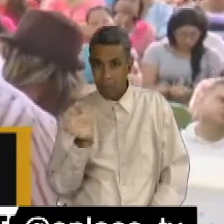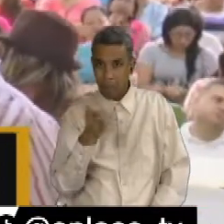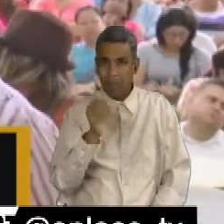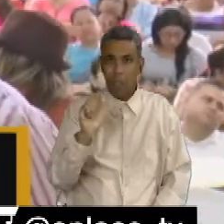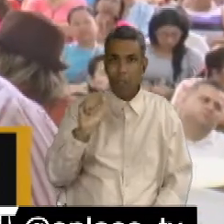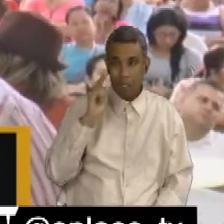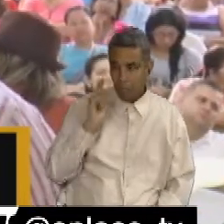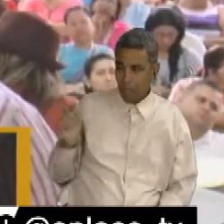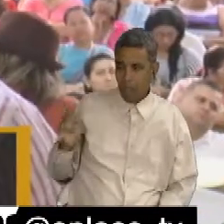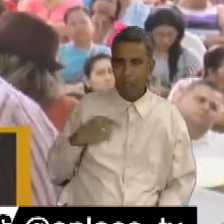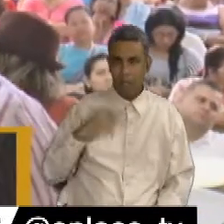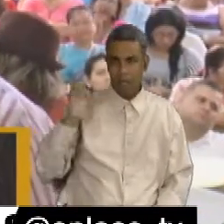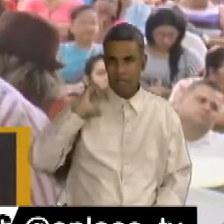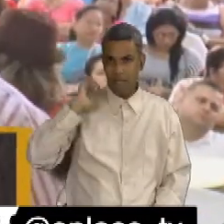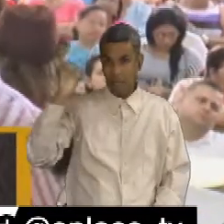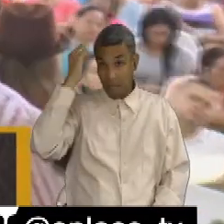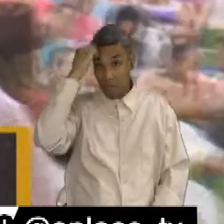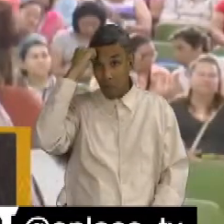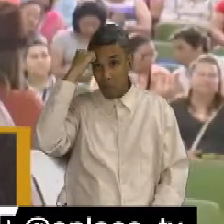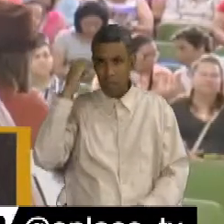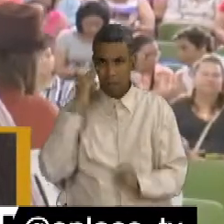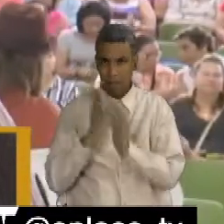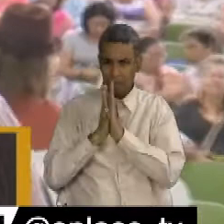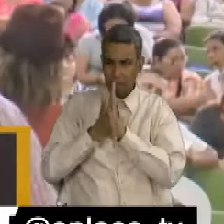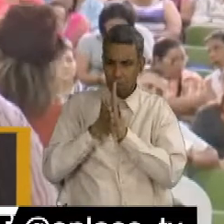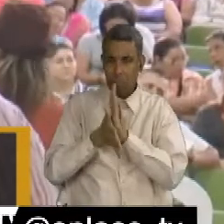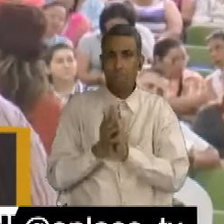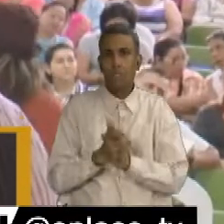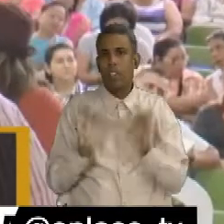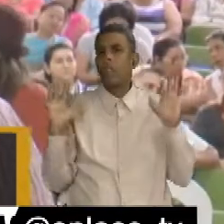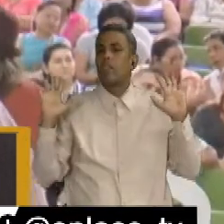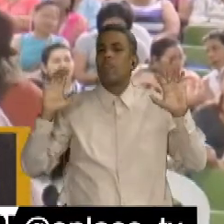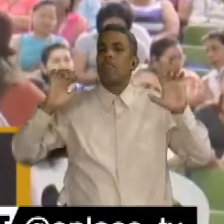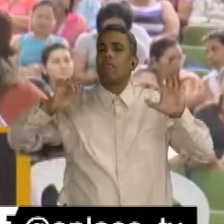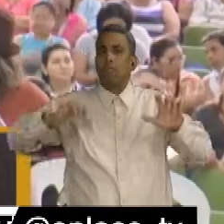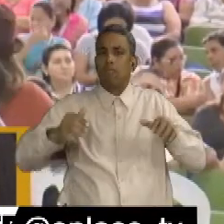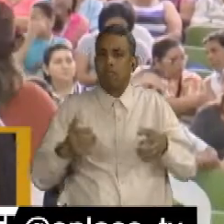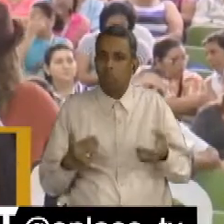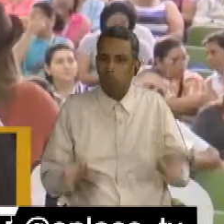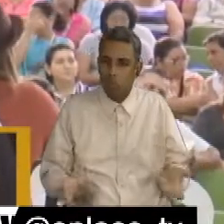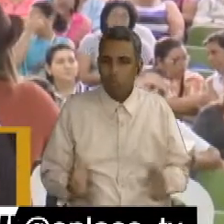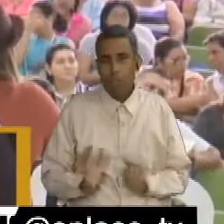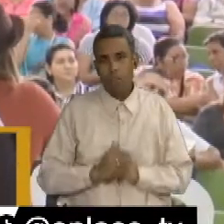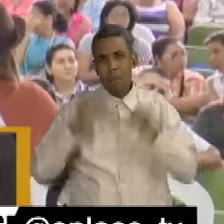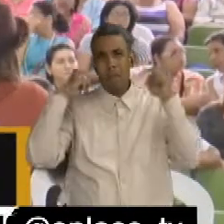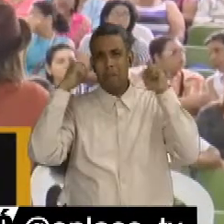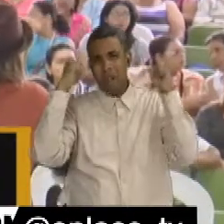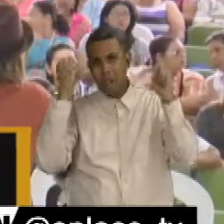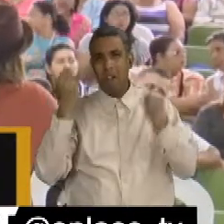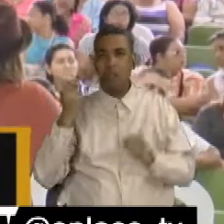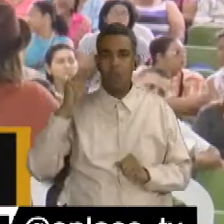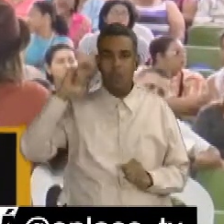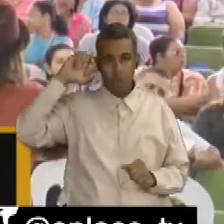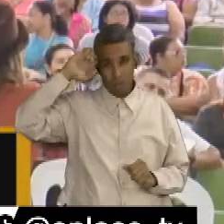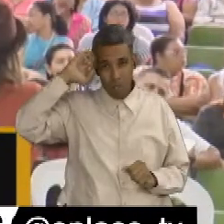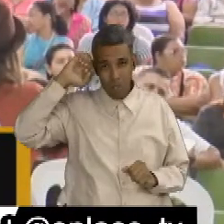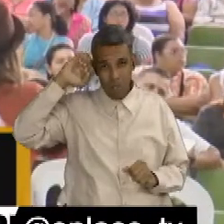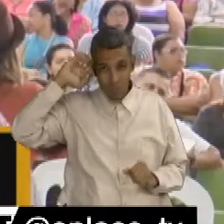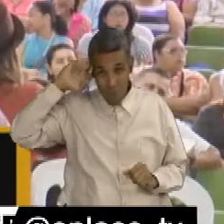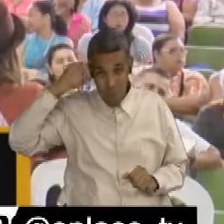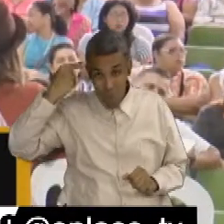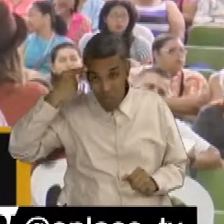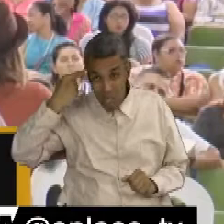haciendo el balance de los acuerdos del paro nacional del magisterio, la negociación que hubo entre FECOE y el gobierno